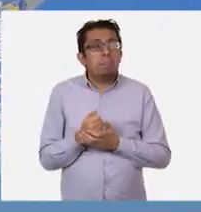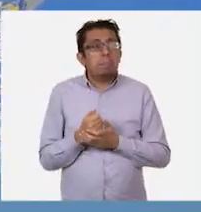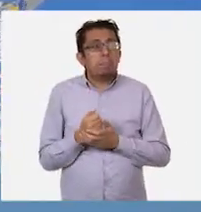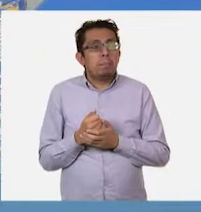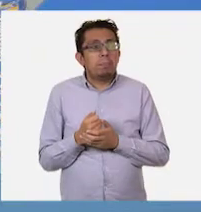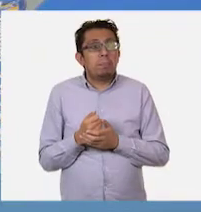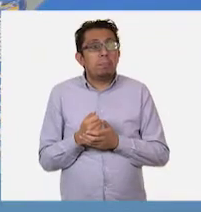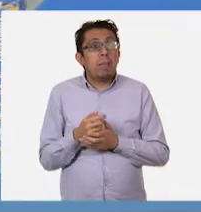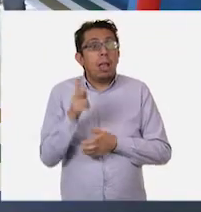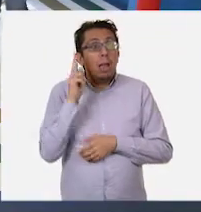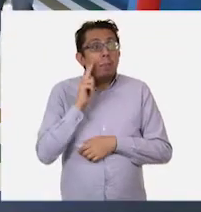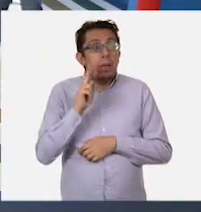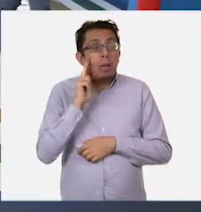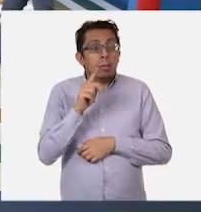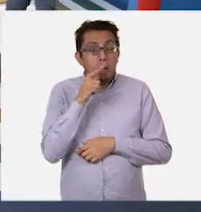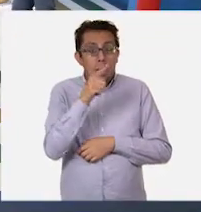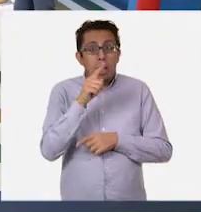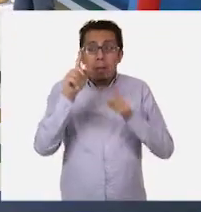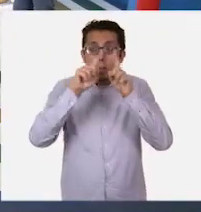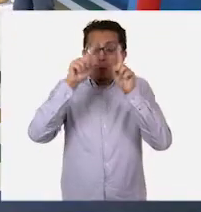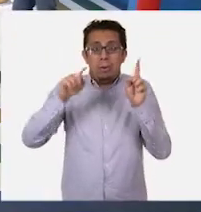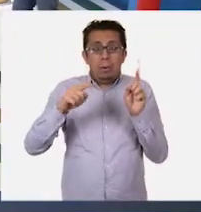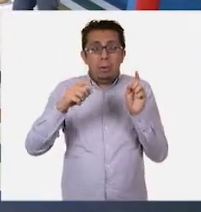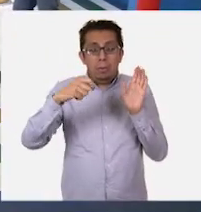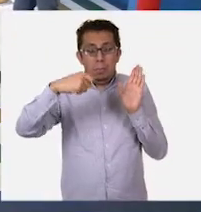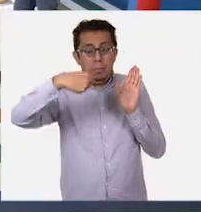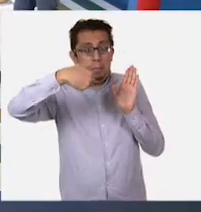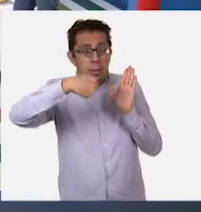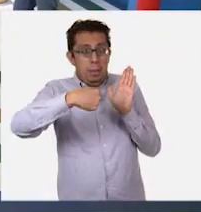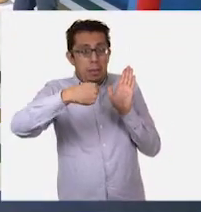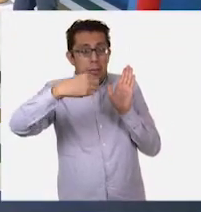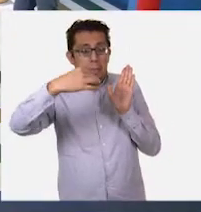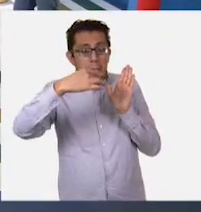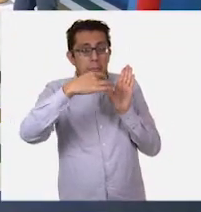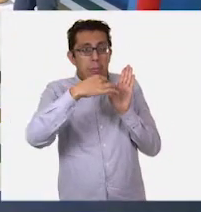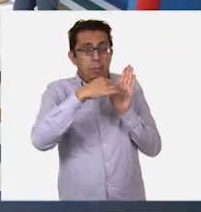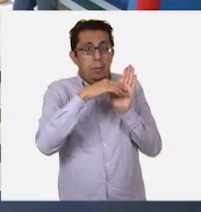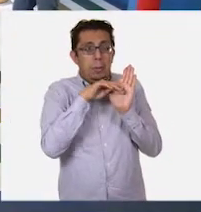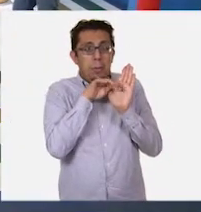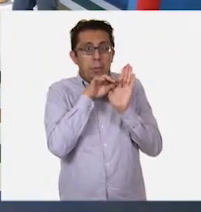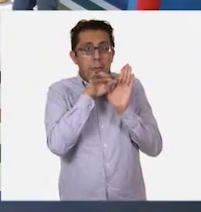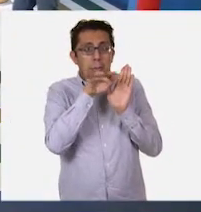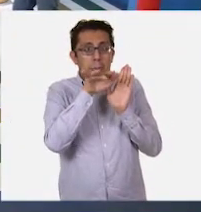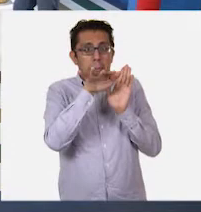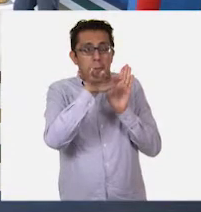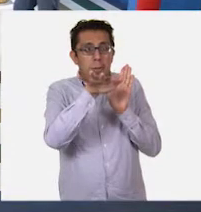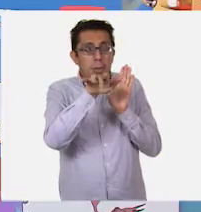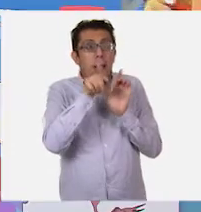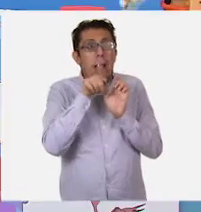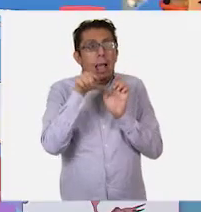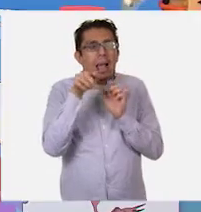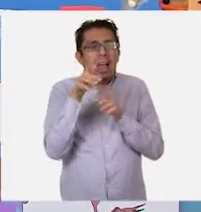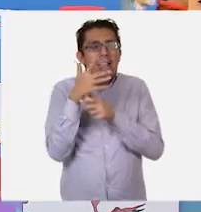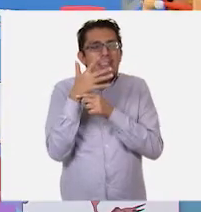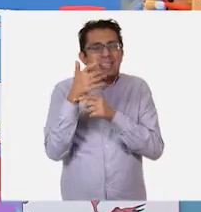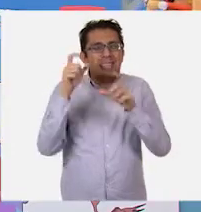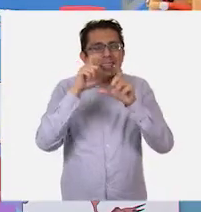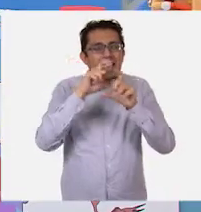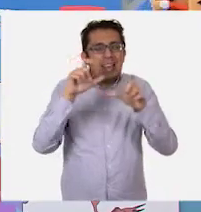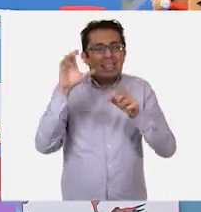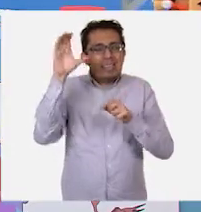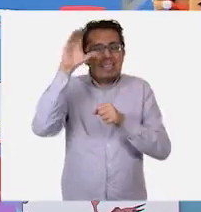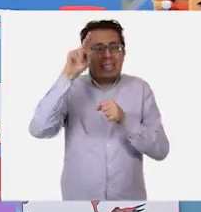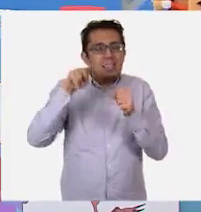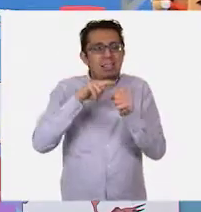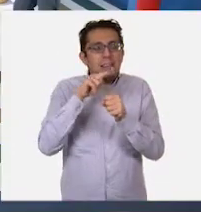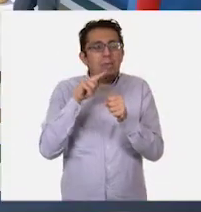si refleja aquí en el pizarrón ese rayo. Ahí está. Vean, donde dice ciencias naturales, pero